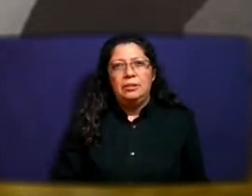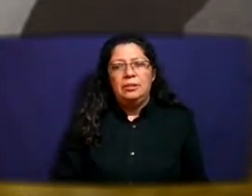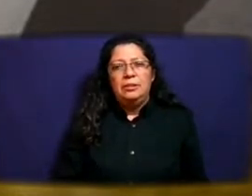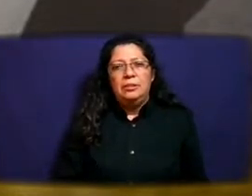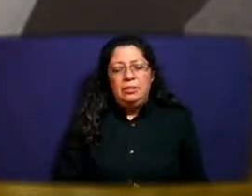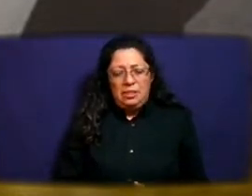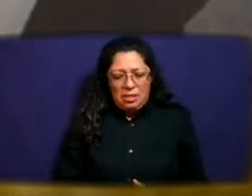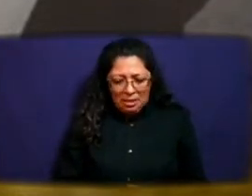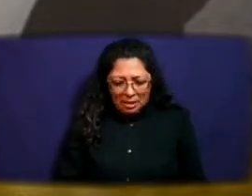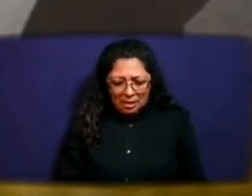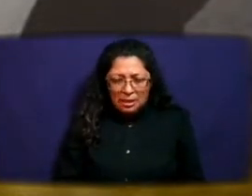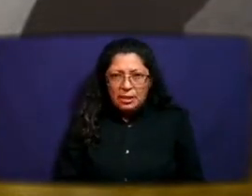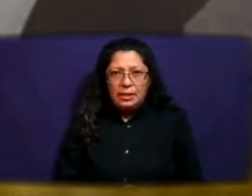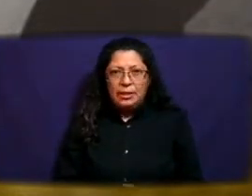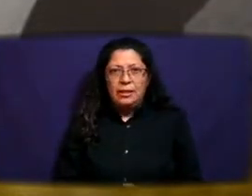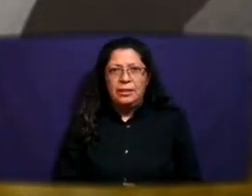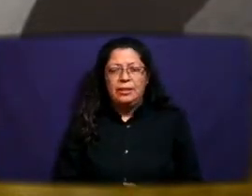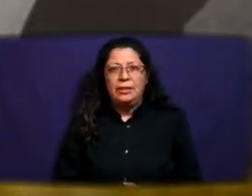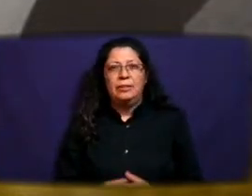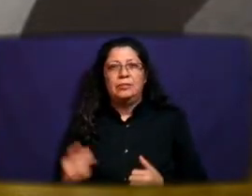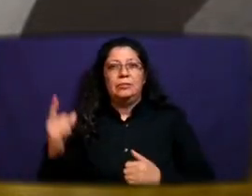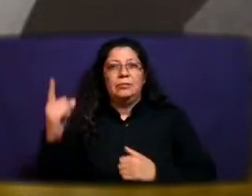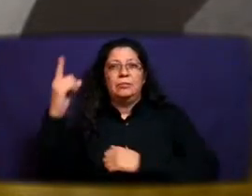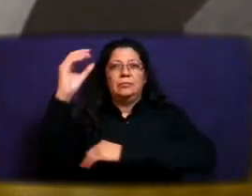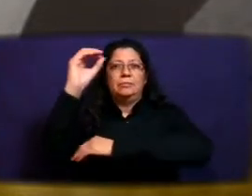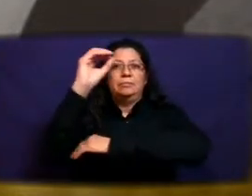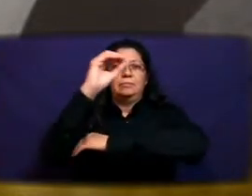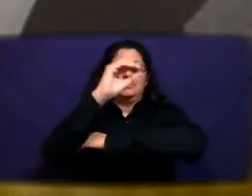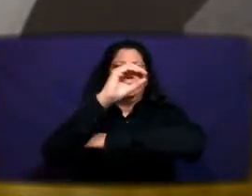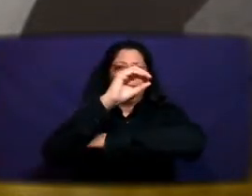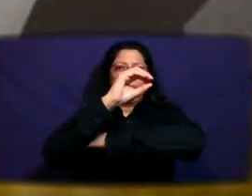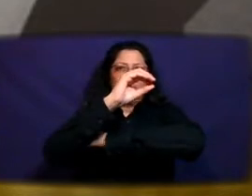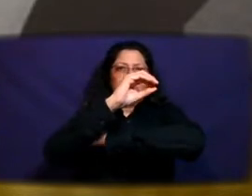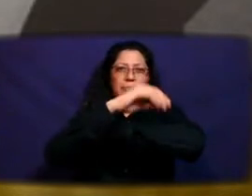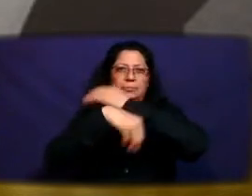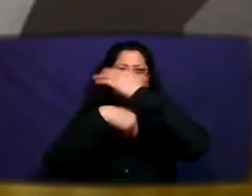El día se disuelve en la oscuridad,